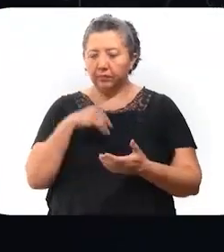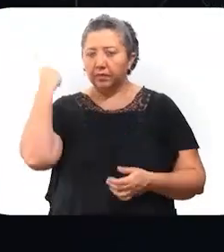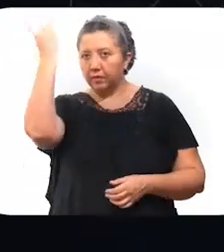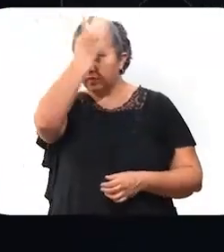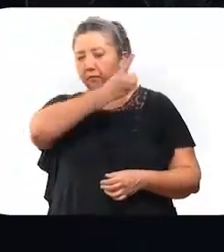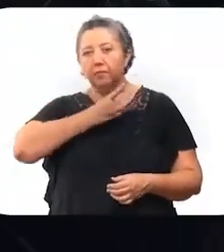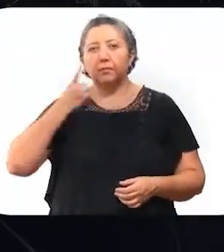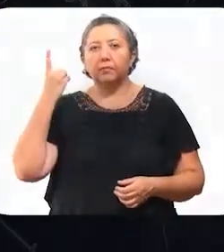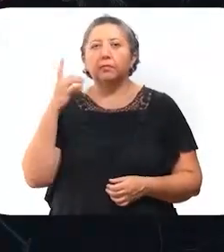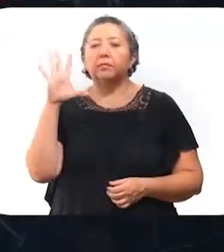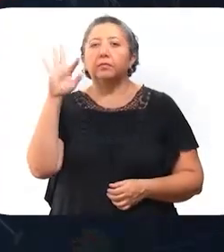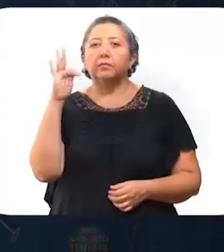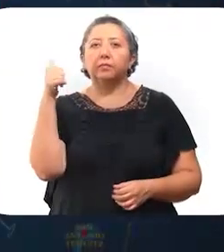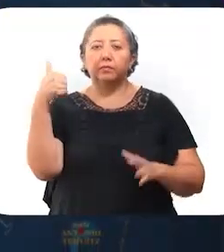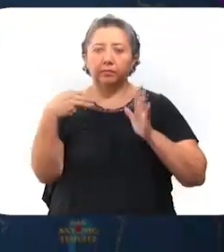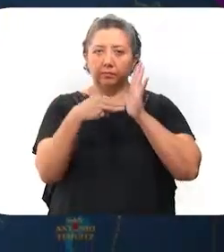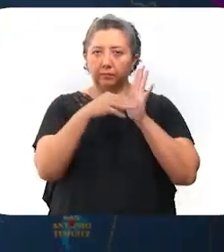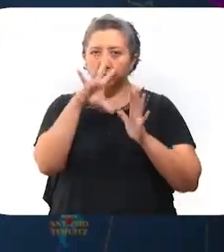han diagnosticado